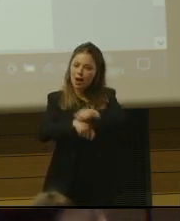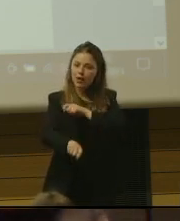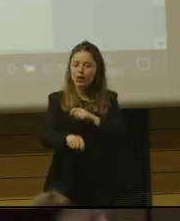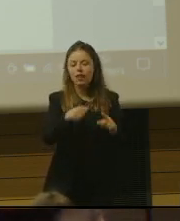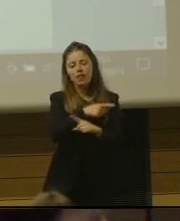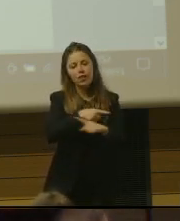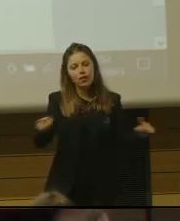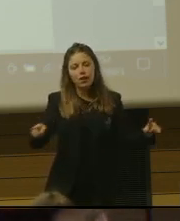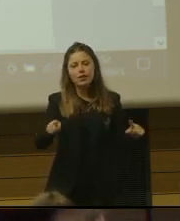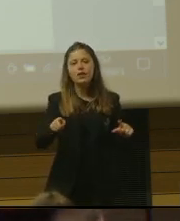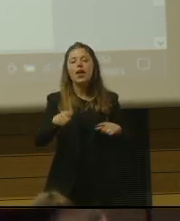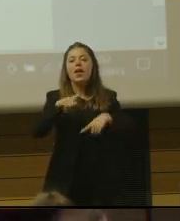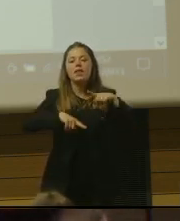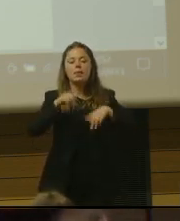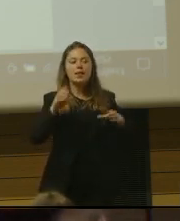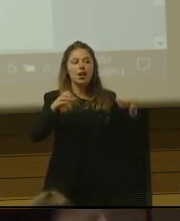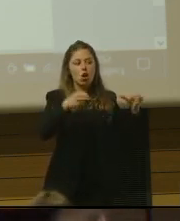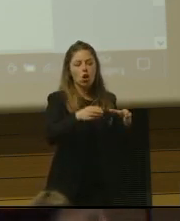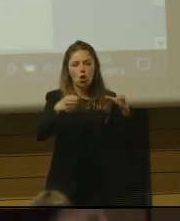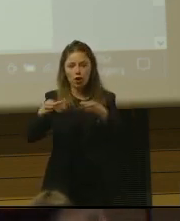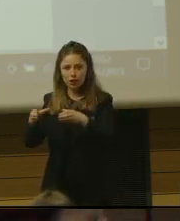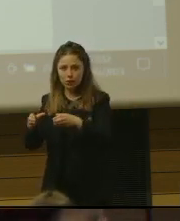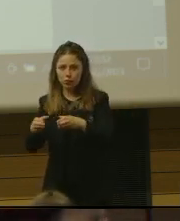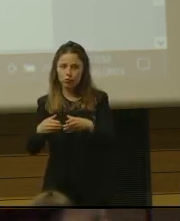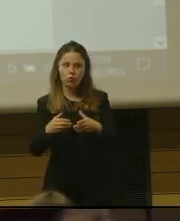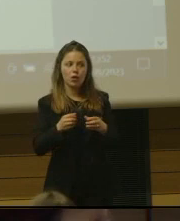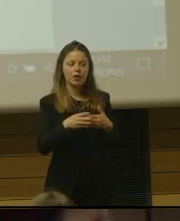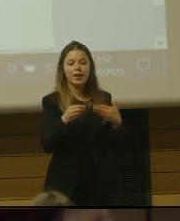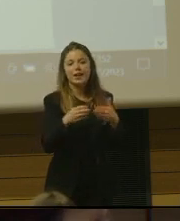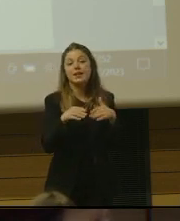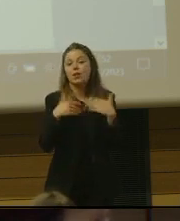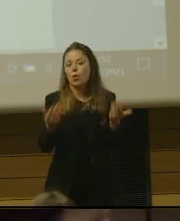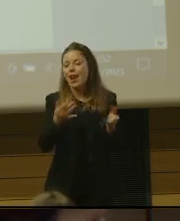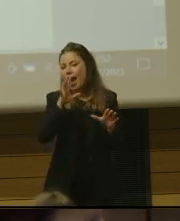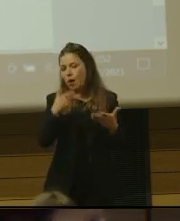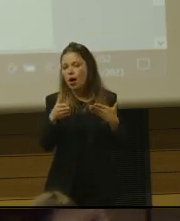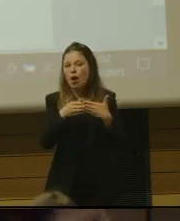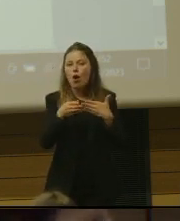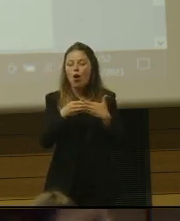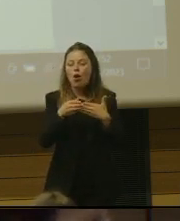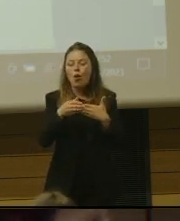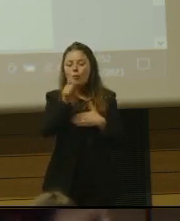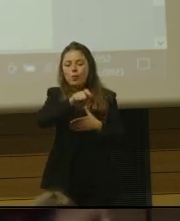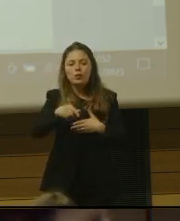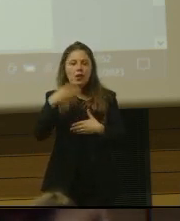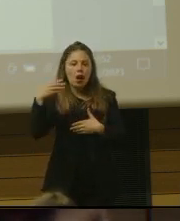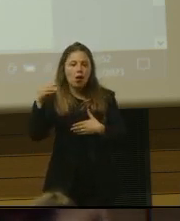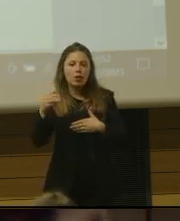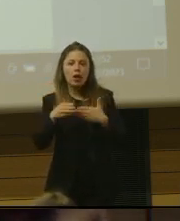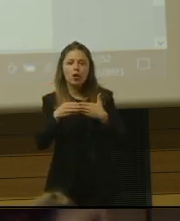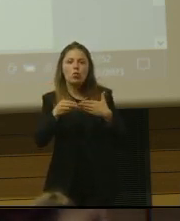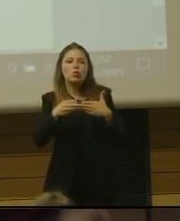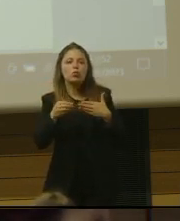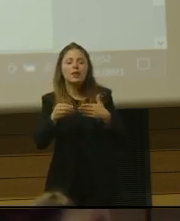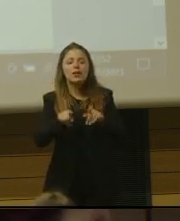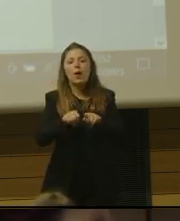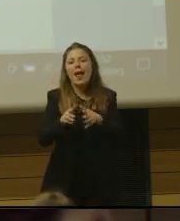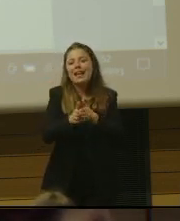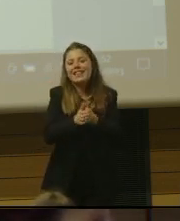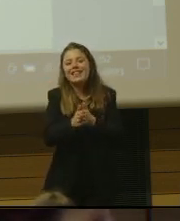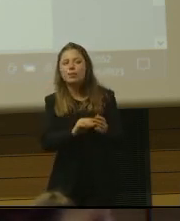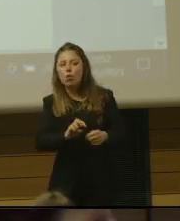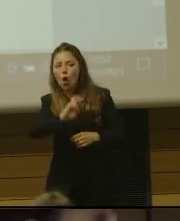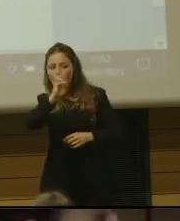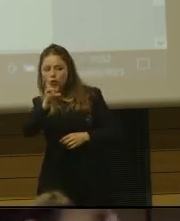diferentes cuando van a buscar a sus futuros clientes, que son los jóvenes. Utilizan otro tipo de estímulos